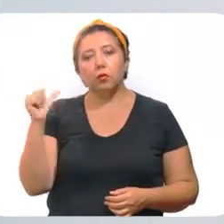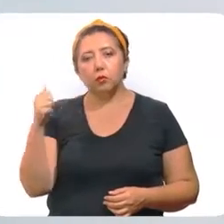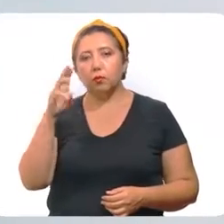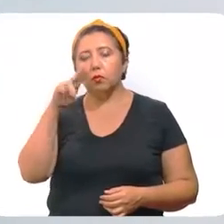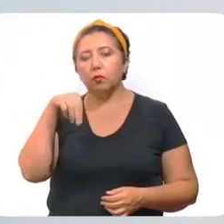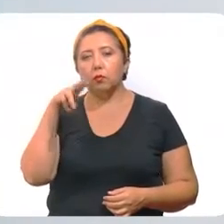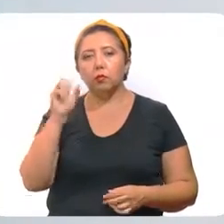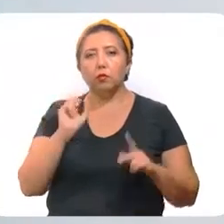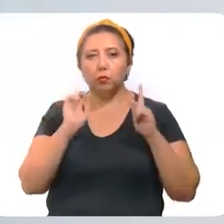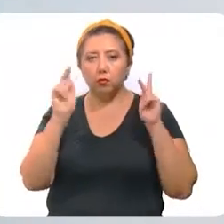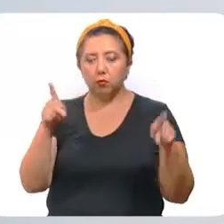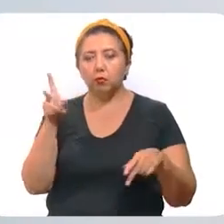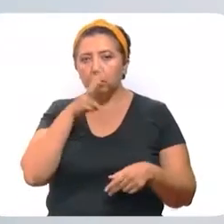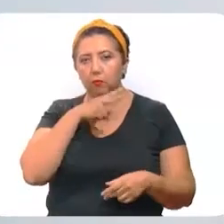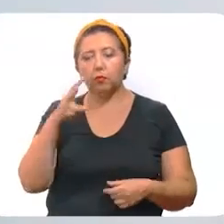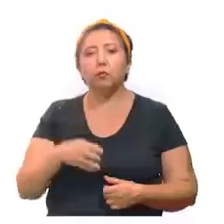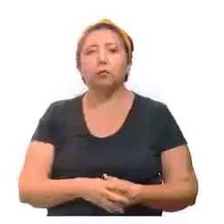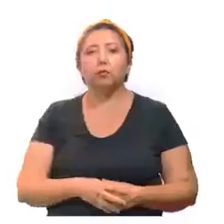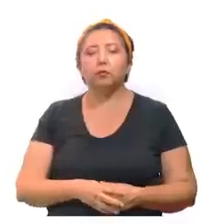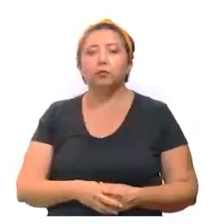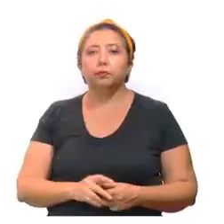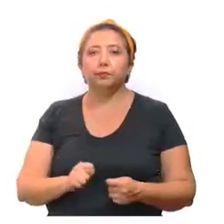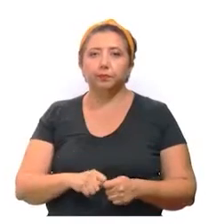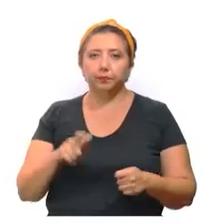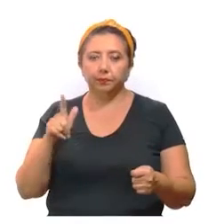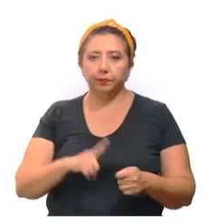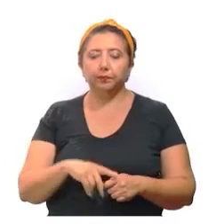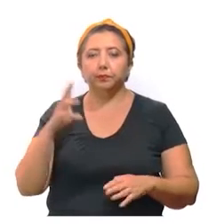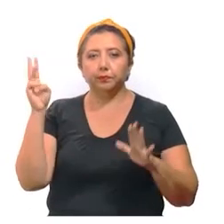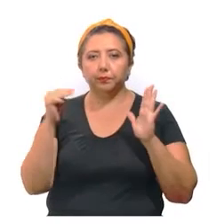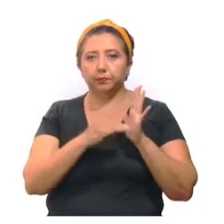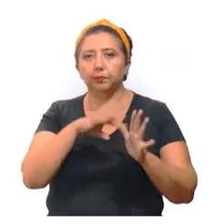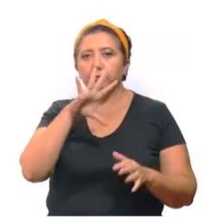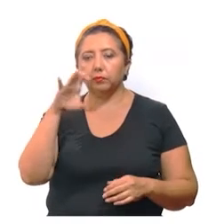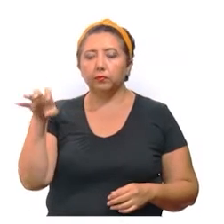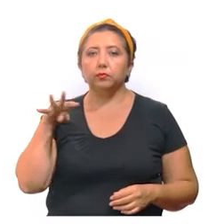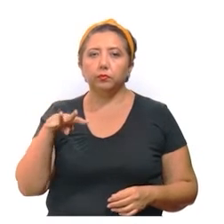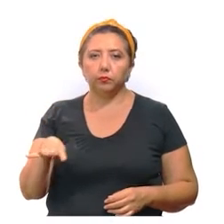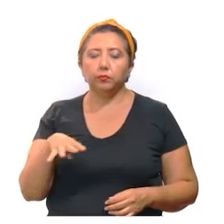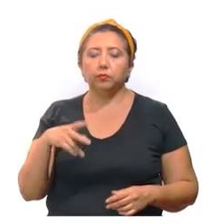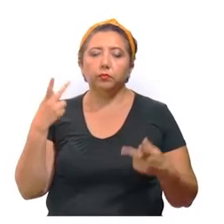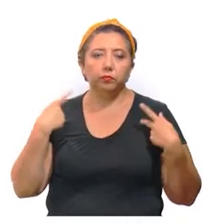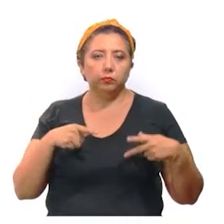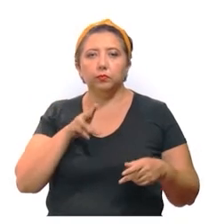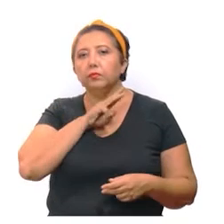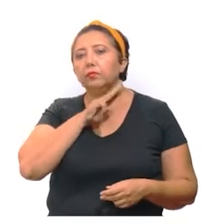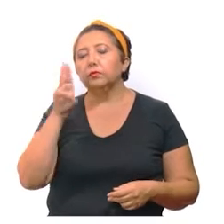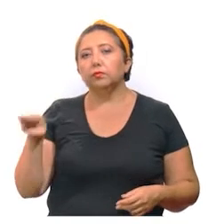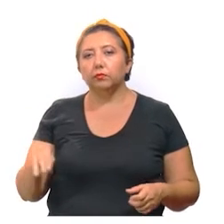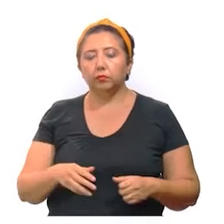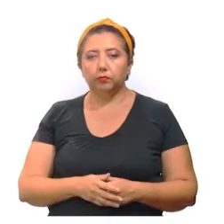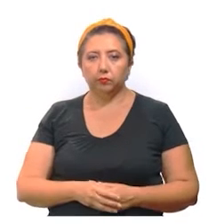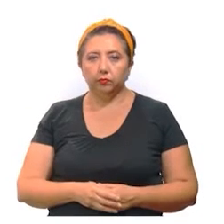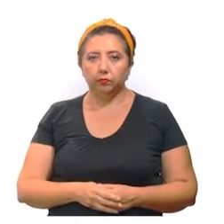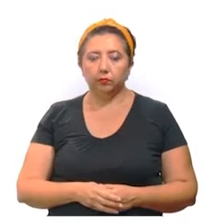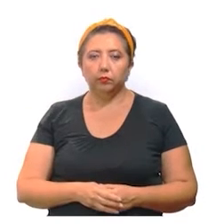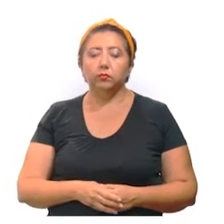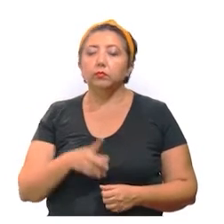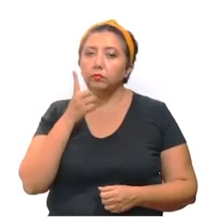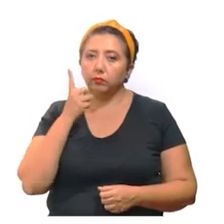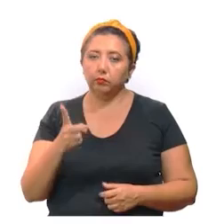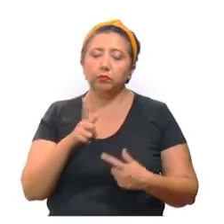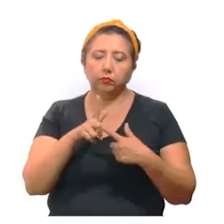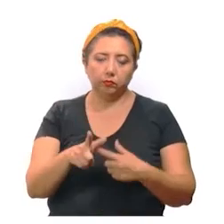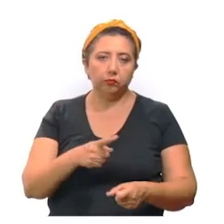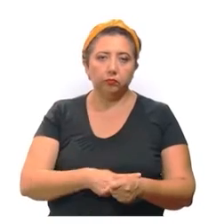Muna, 1 en Progreso y 1 en Valladolid. En total, son 3.519 las personas fallecidas a causa del coronavirus. De los